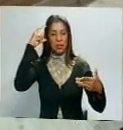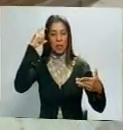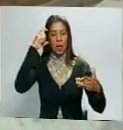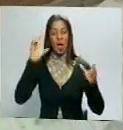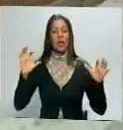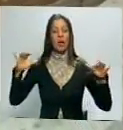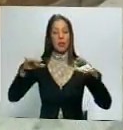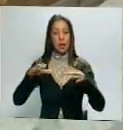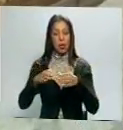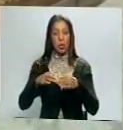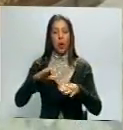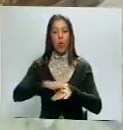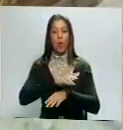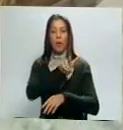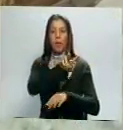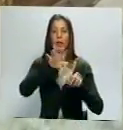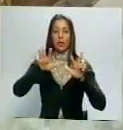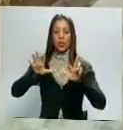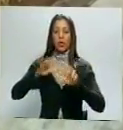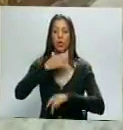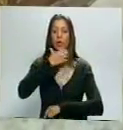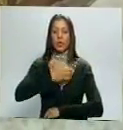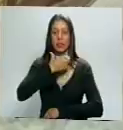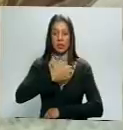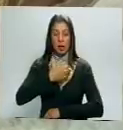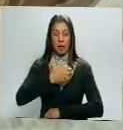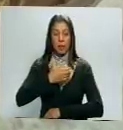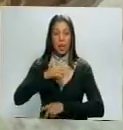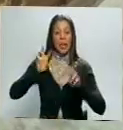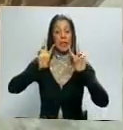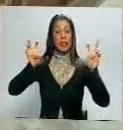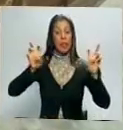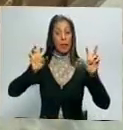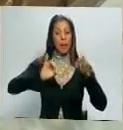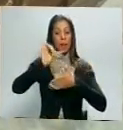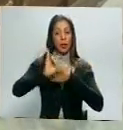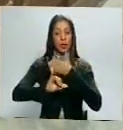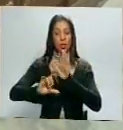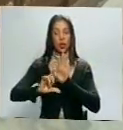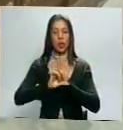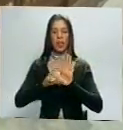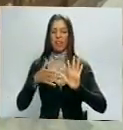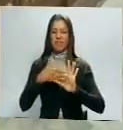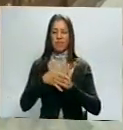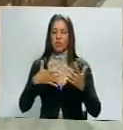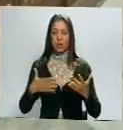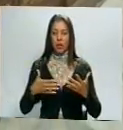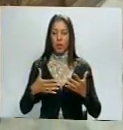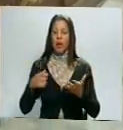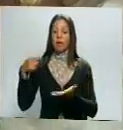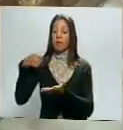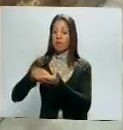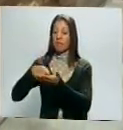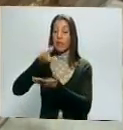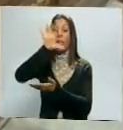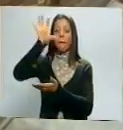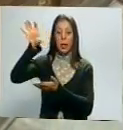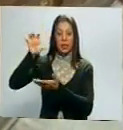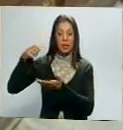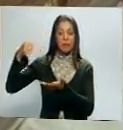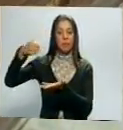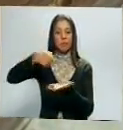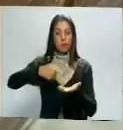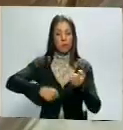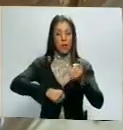ordinaria el día jueves 28 de diciembre. Punto único, el proyecto de ley constitucional de inversión extranjera